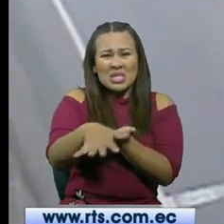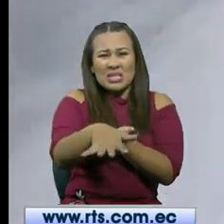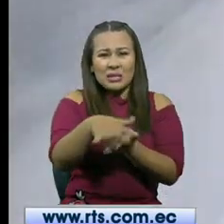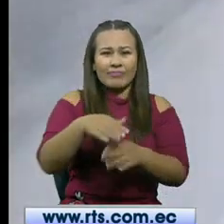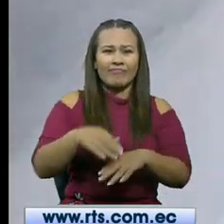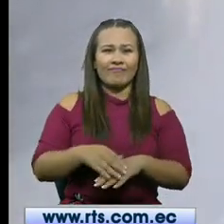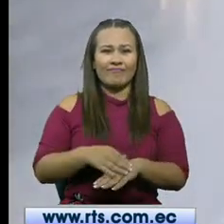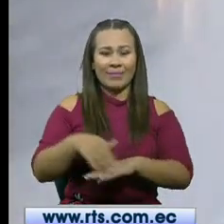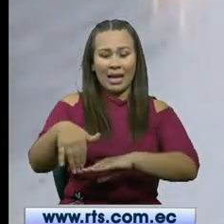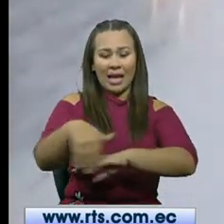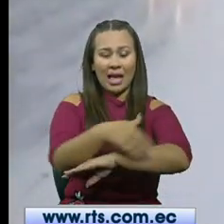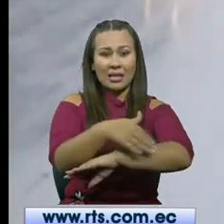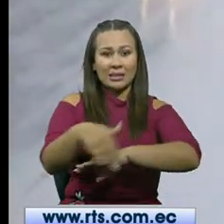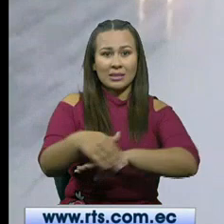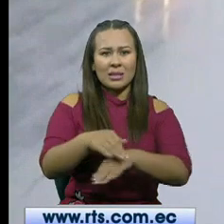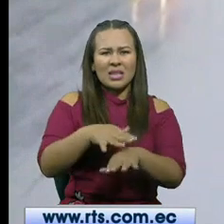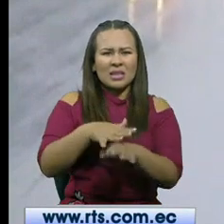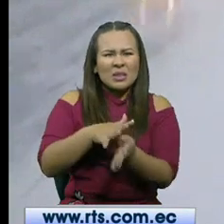precauciones.